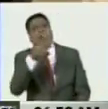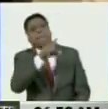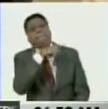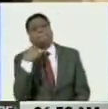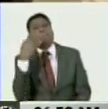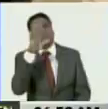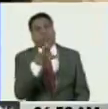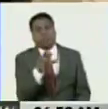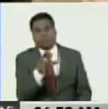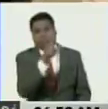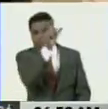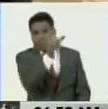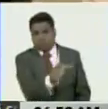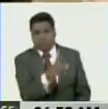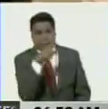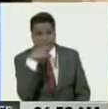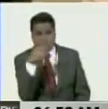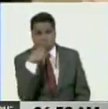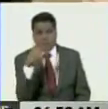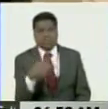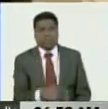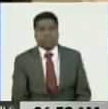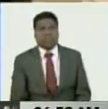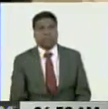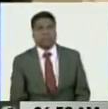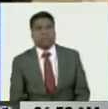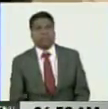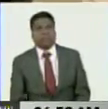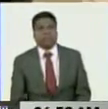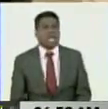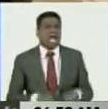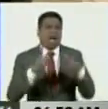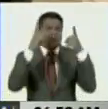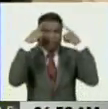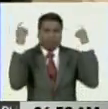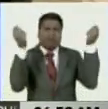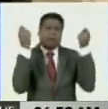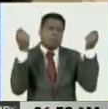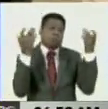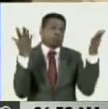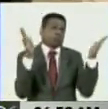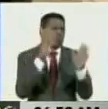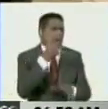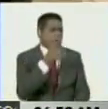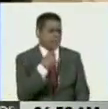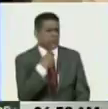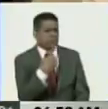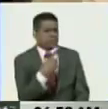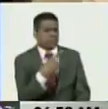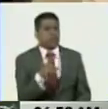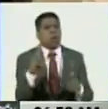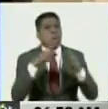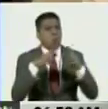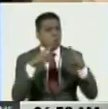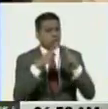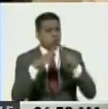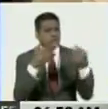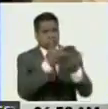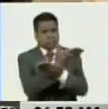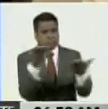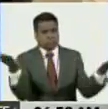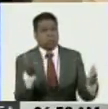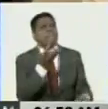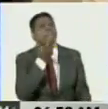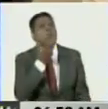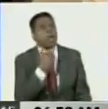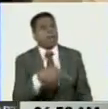varios asesinatos, digamos, relativamente famosos, por llamarlo de alguna manera, o muy conocidos en la opinión pública, como el caso de